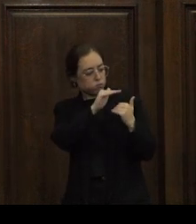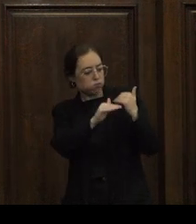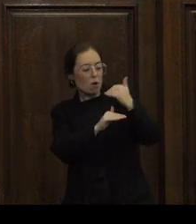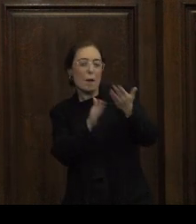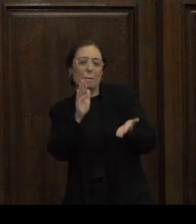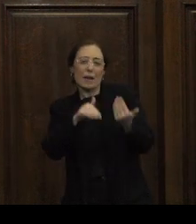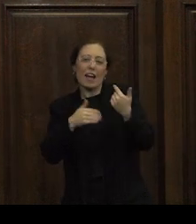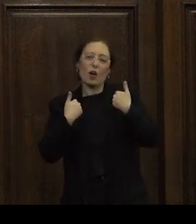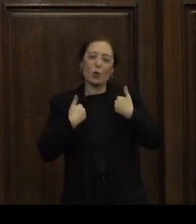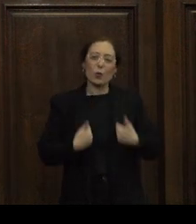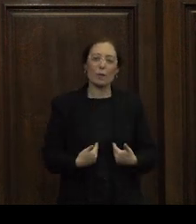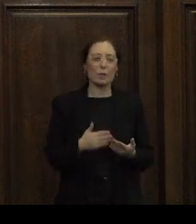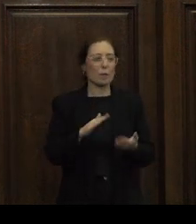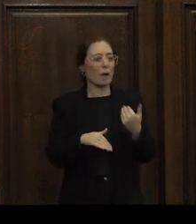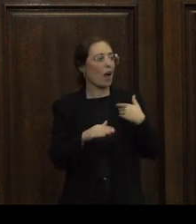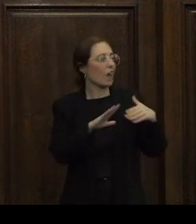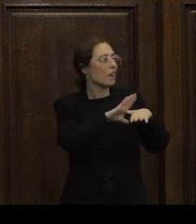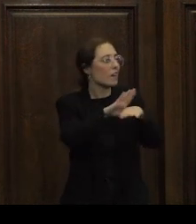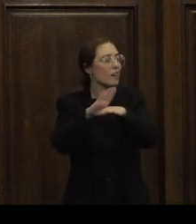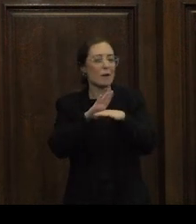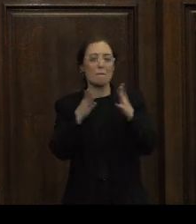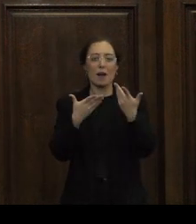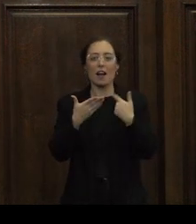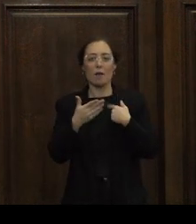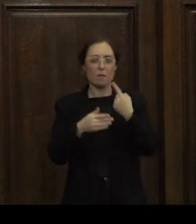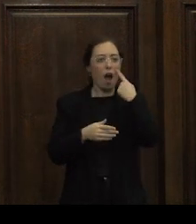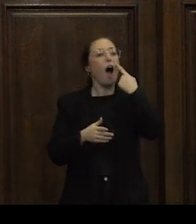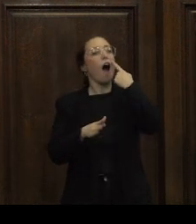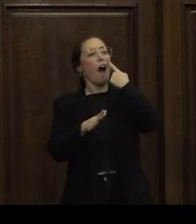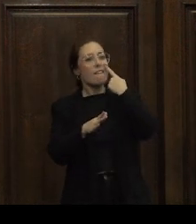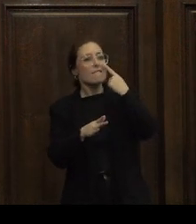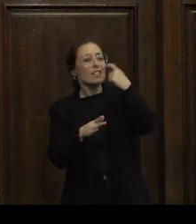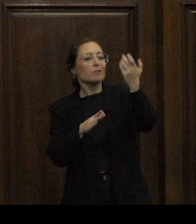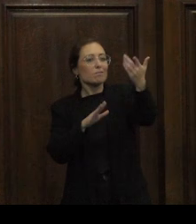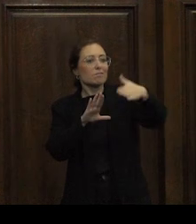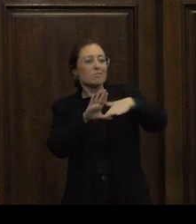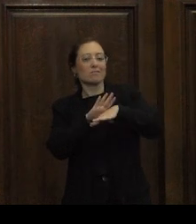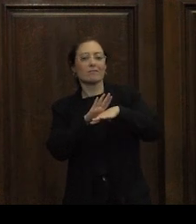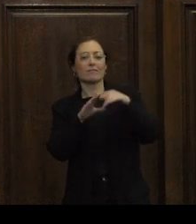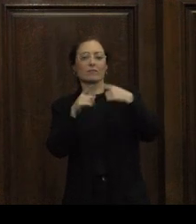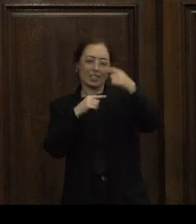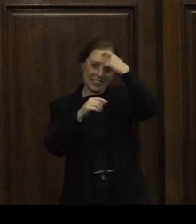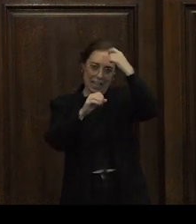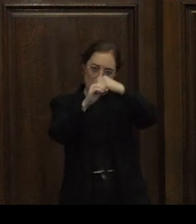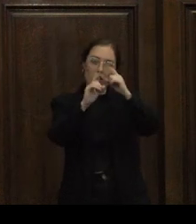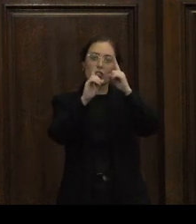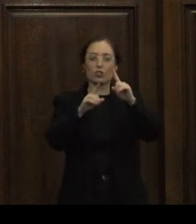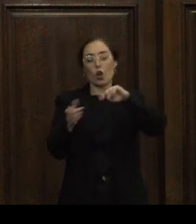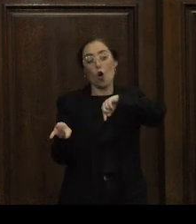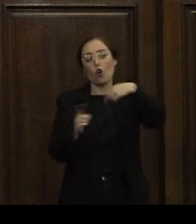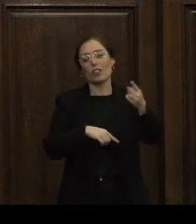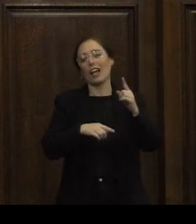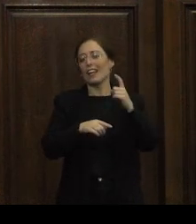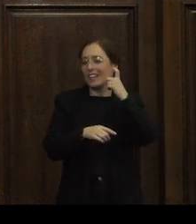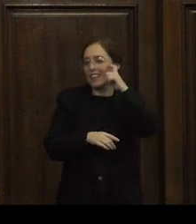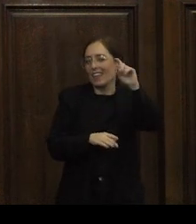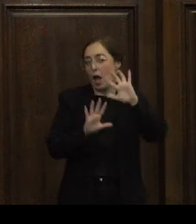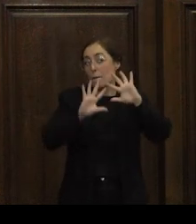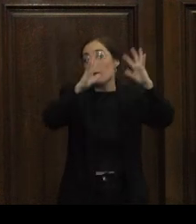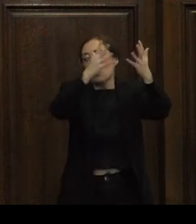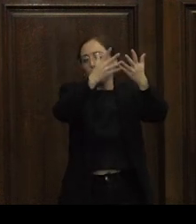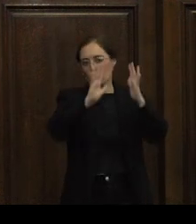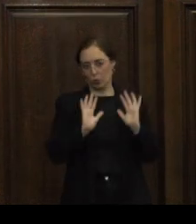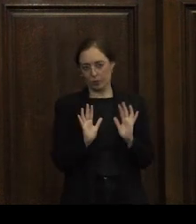más cercanos a nosotros, más compatibles, cada vez más compatibles con las tecnologías digitales y, por lo tanto, con esa otra propuesta de mundo,